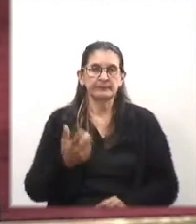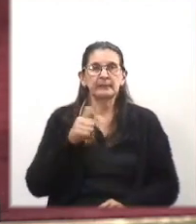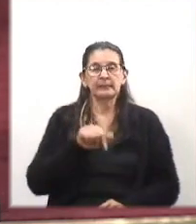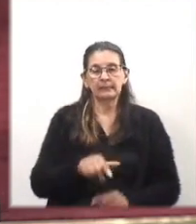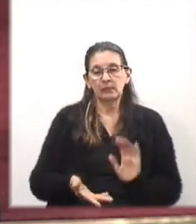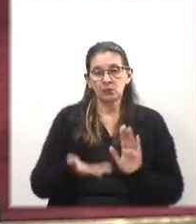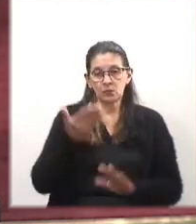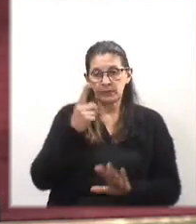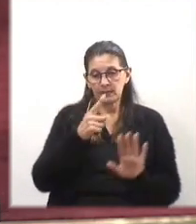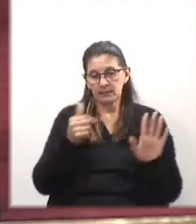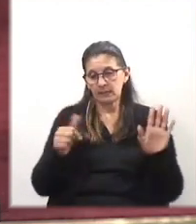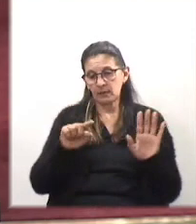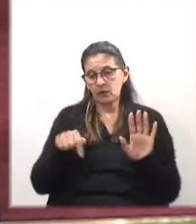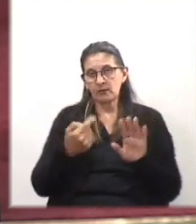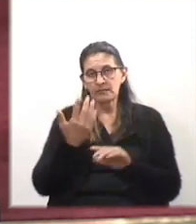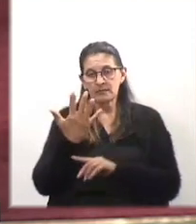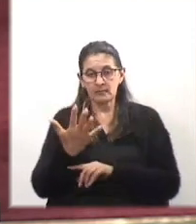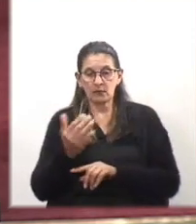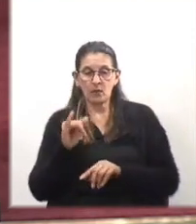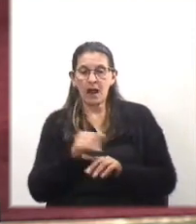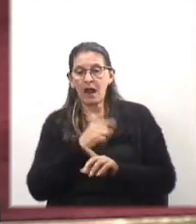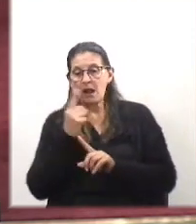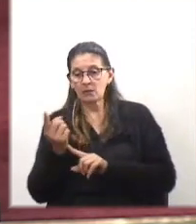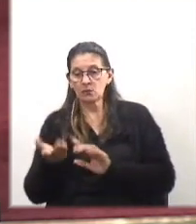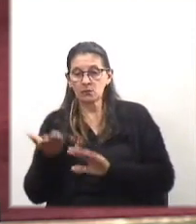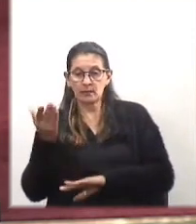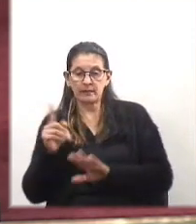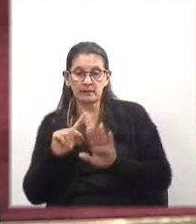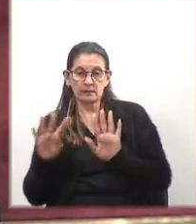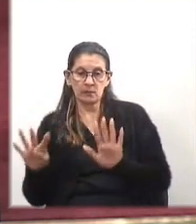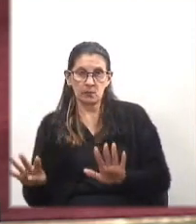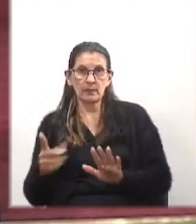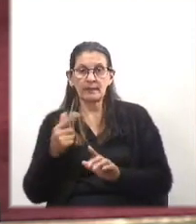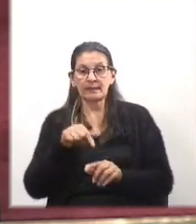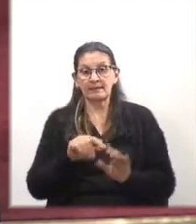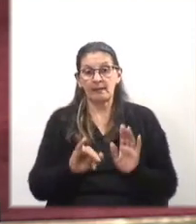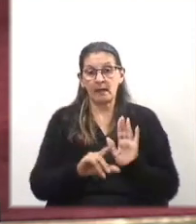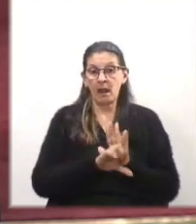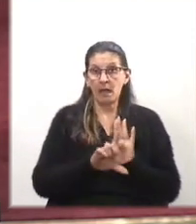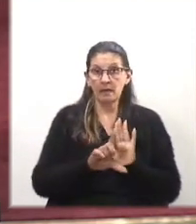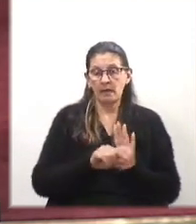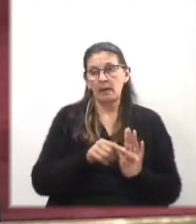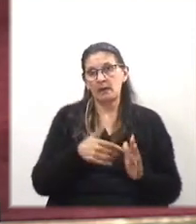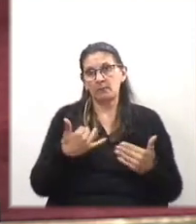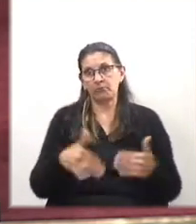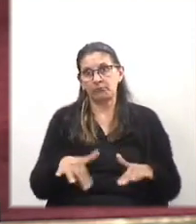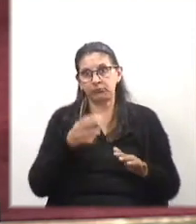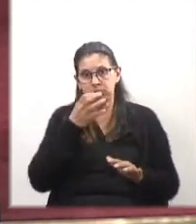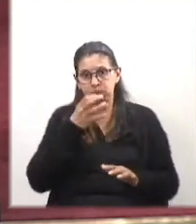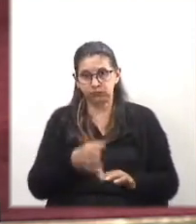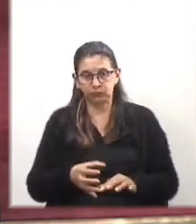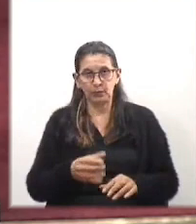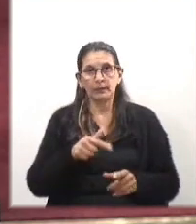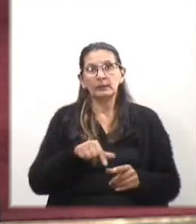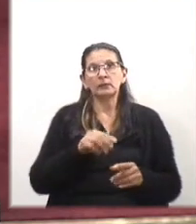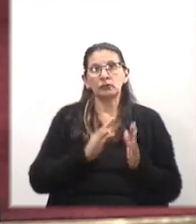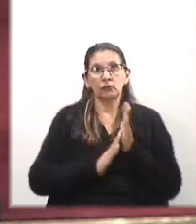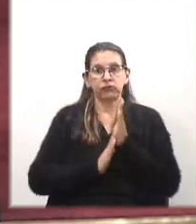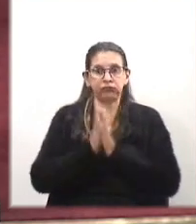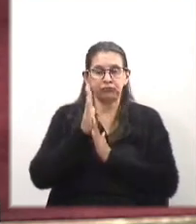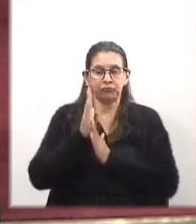del 16,5 al 19%, ni bien entre en vigencia la ley, creemos que será muy abrupta, pudiendo provocar una fuga